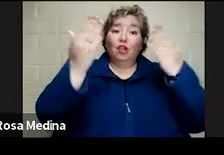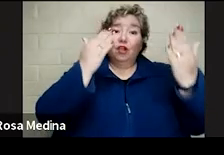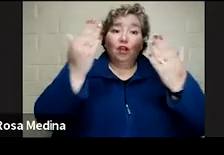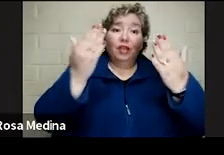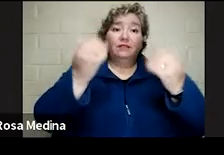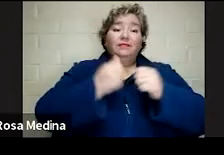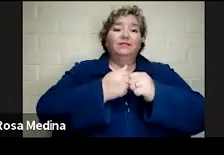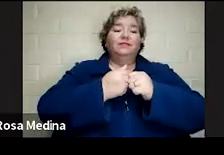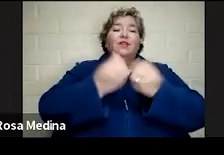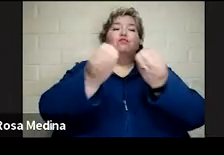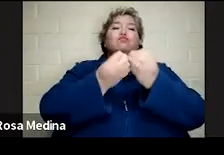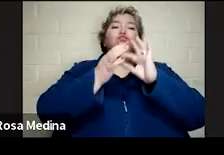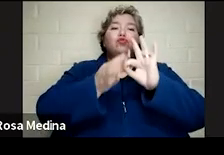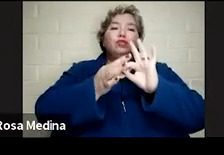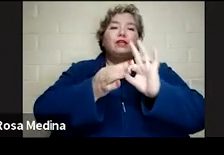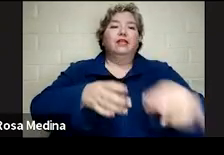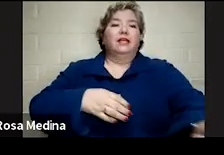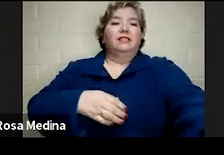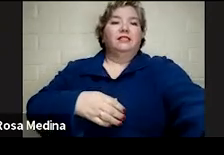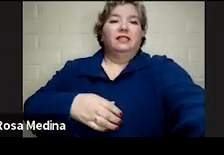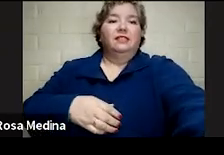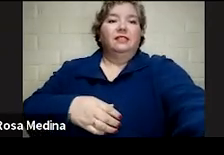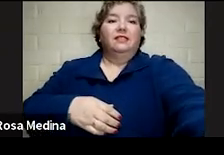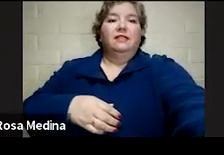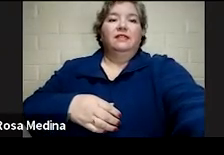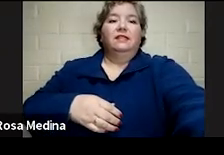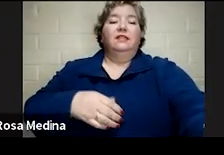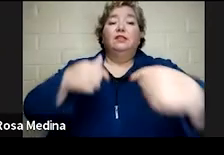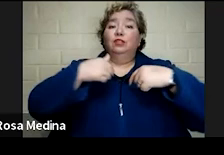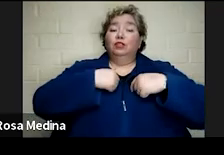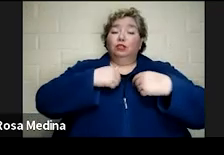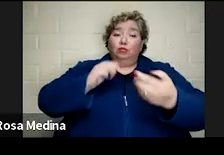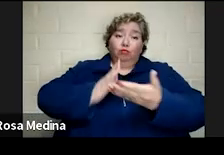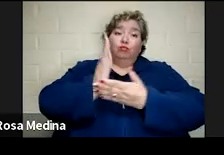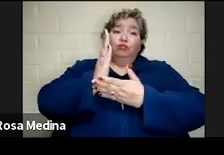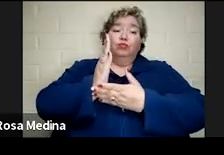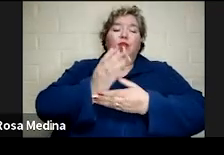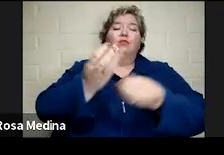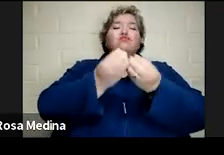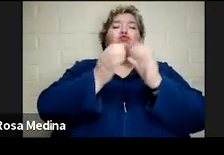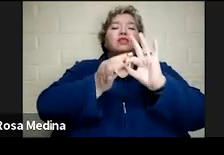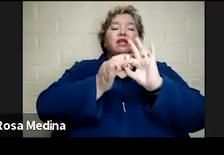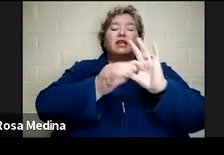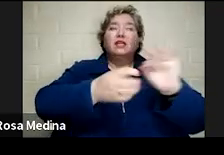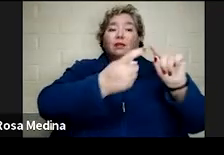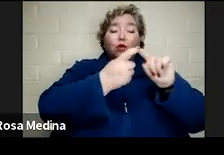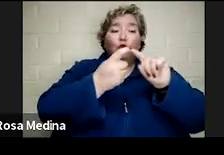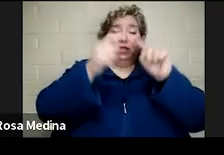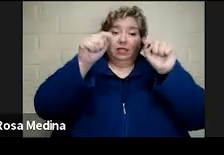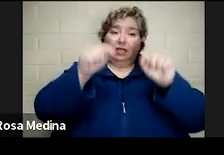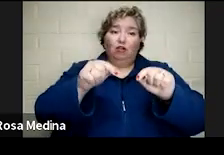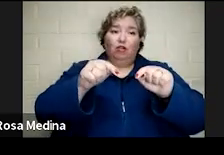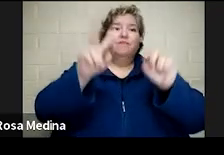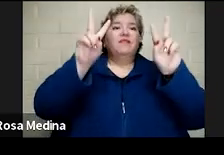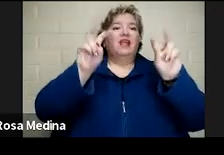Gracias, Biarli. Yo soy Valentina y voy a hacer el webinar de hoy. Gracias por conectarse. El